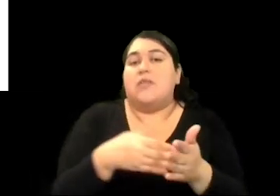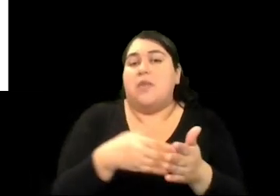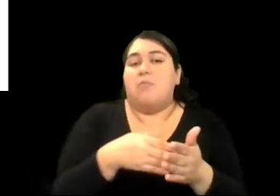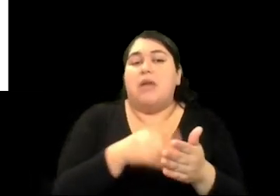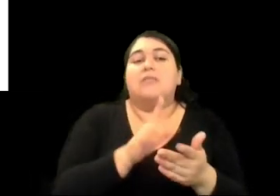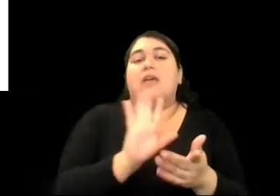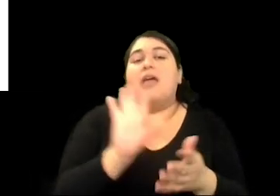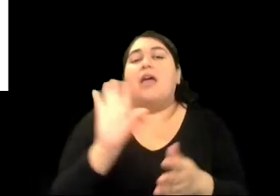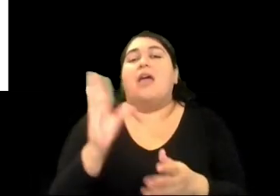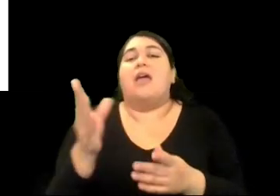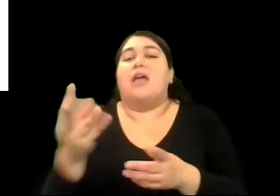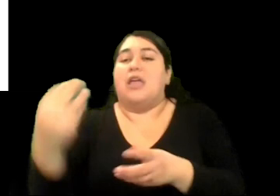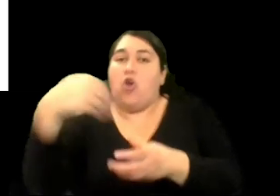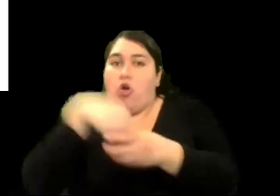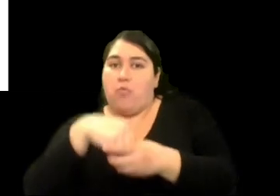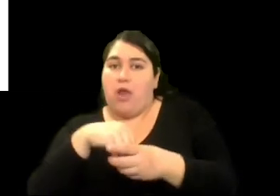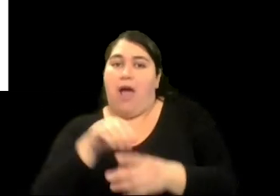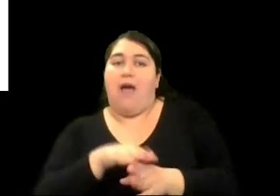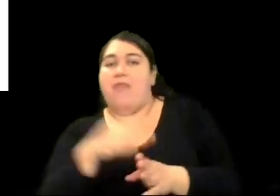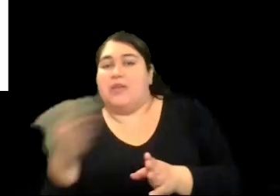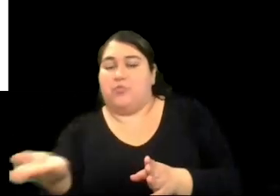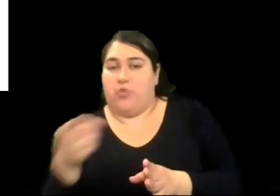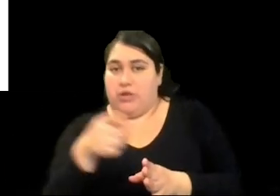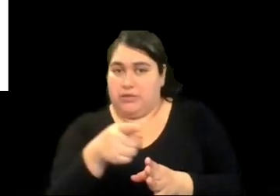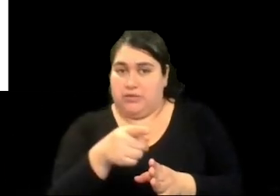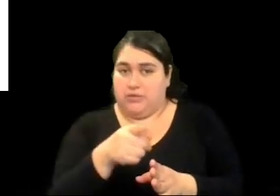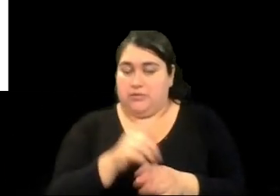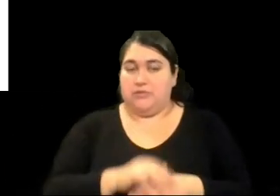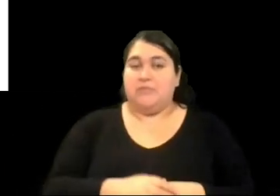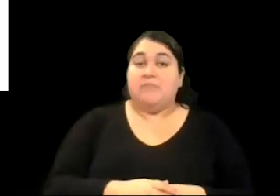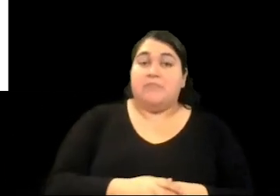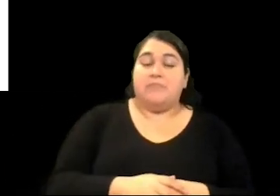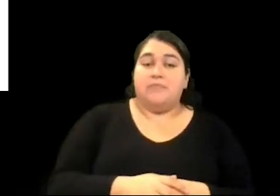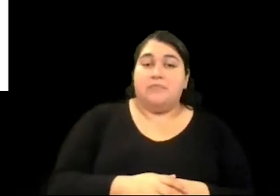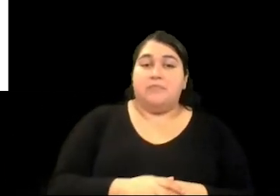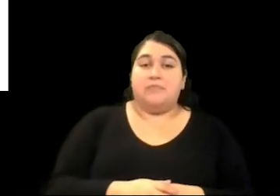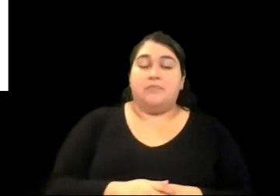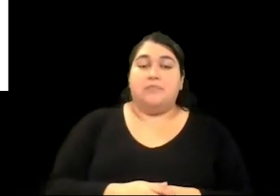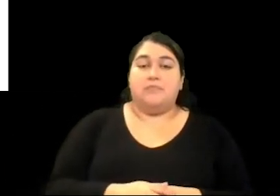incorporarse aunque se haya producido la caducidad posterior.